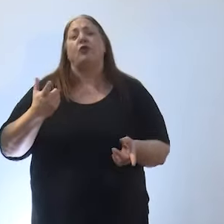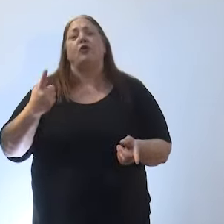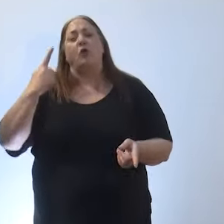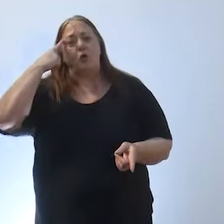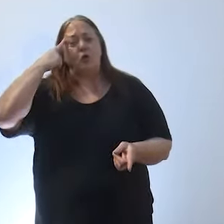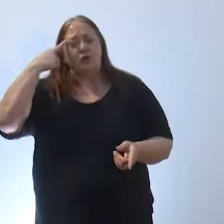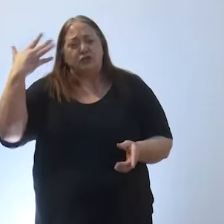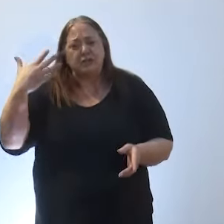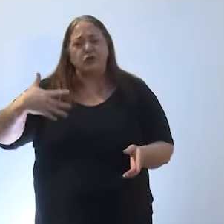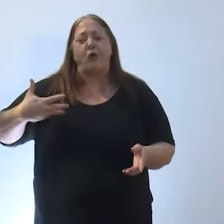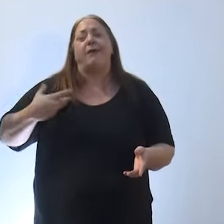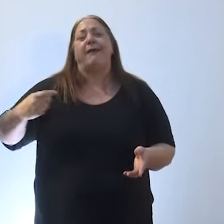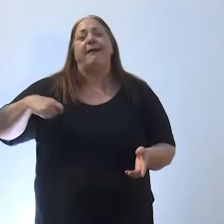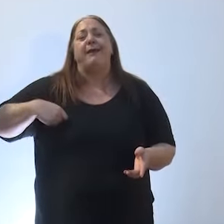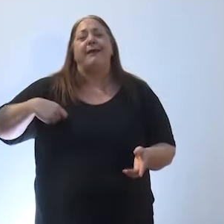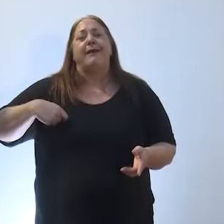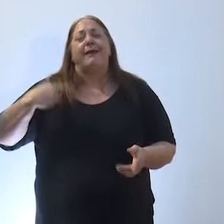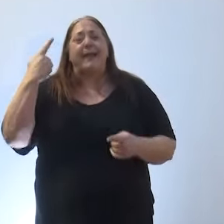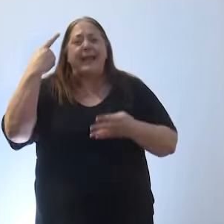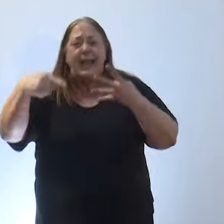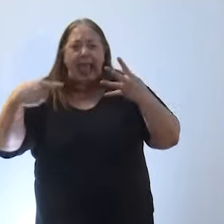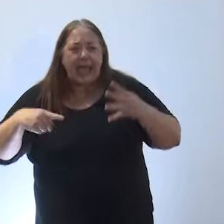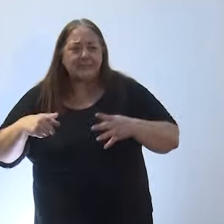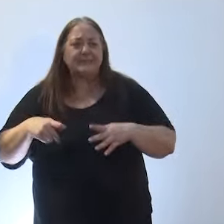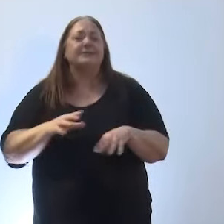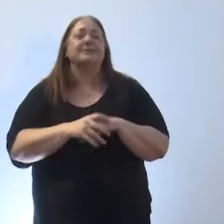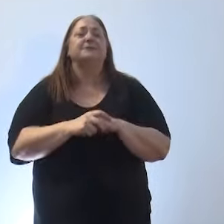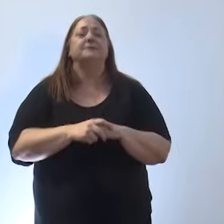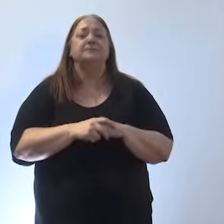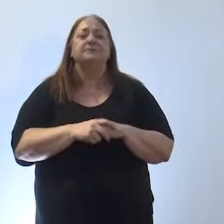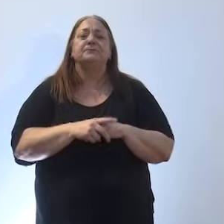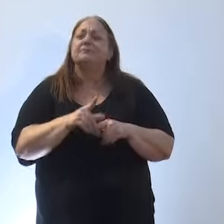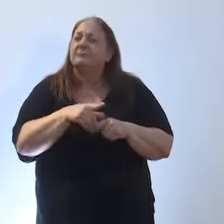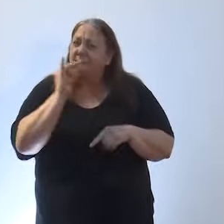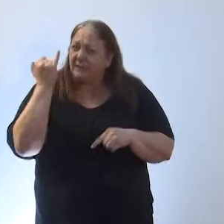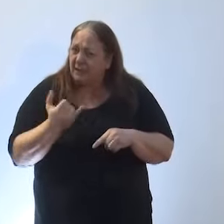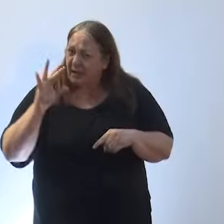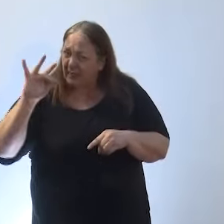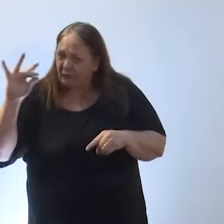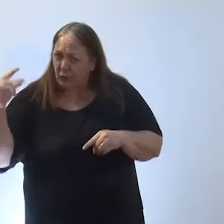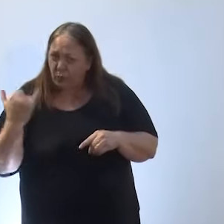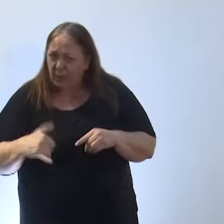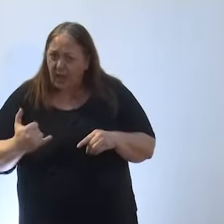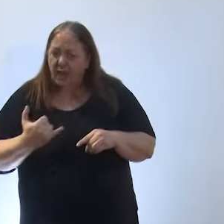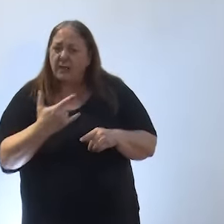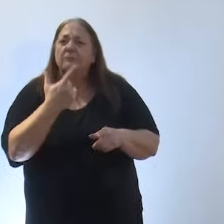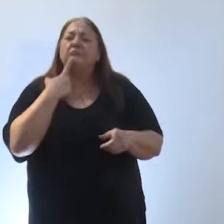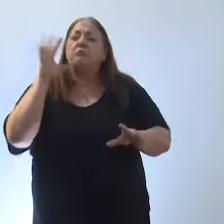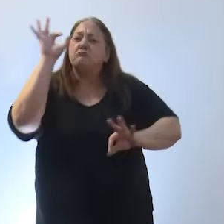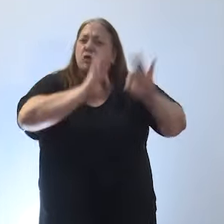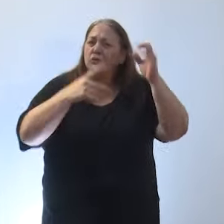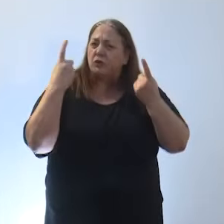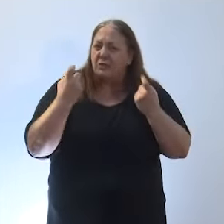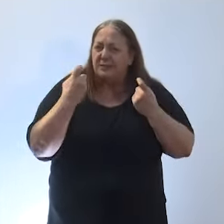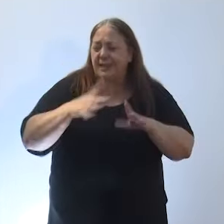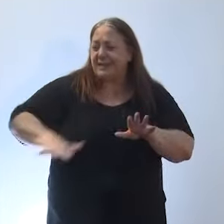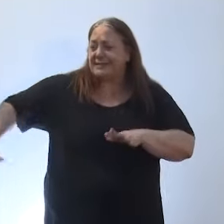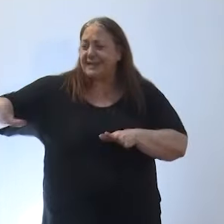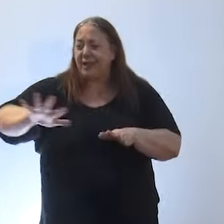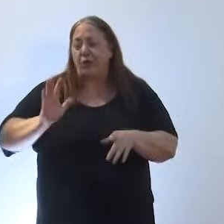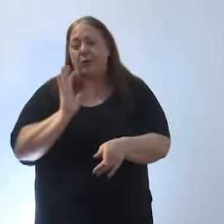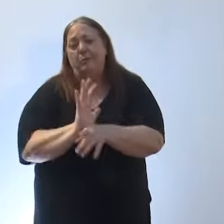demócrata o de estado de bienestar etcétera tiene enormes dificultades Porque todos esos proyectos necesitan de que un sector de la burguesía más o